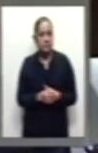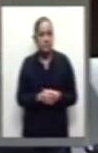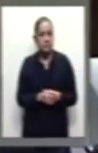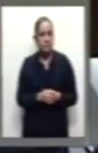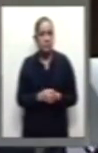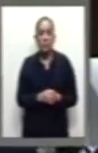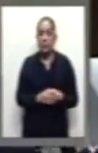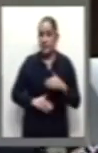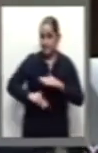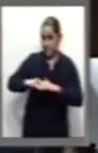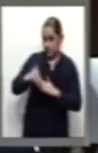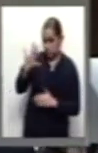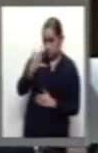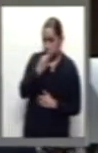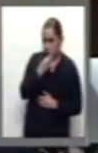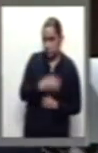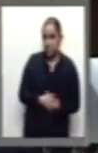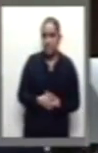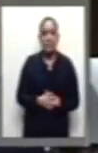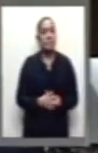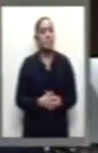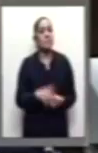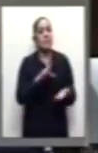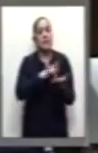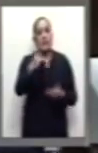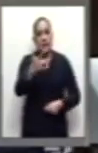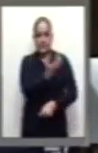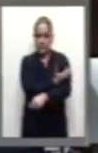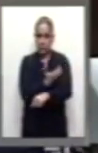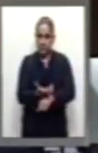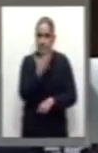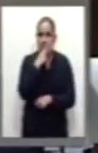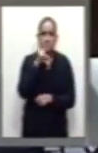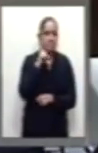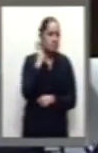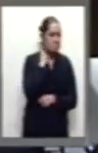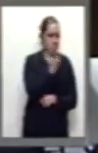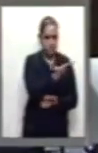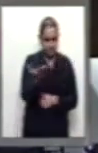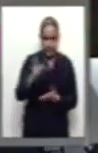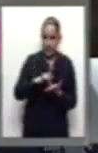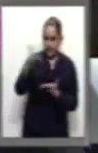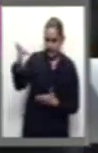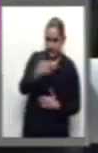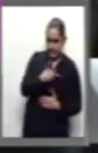Por 5 minutos. Muchas gracias, compañeros y compañeras. Muchas gracias, presidenta.